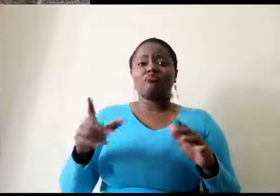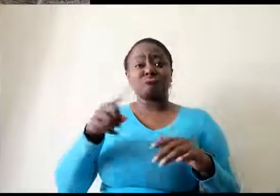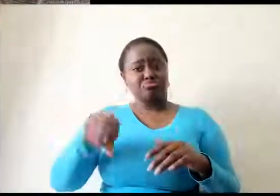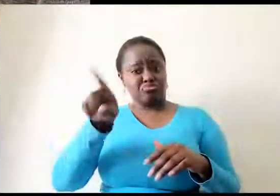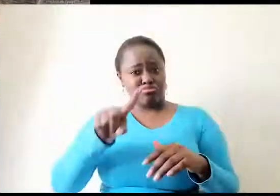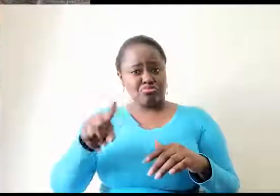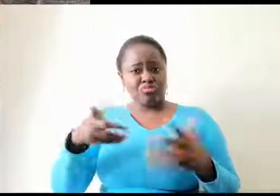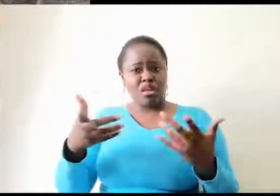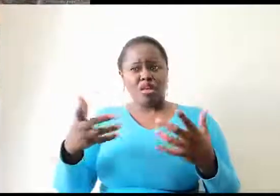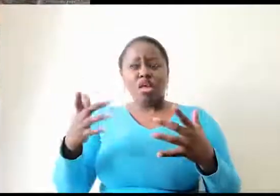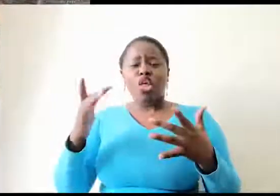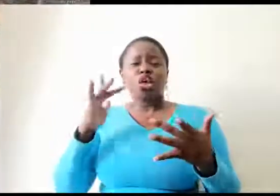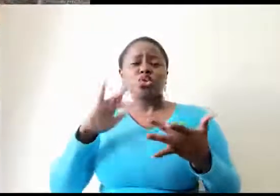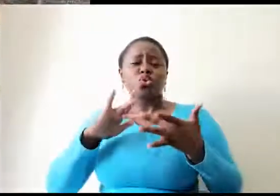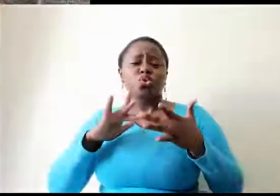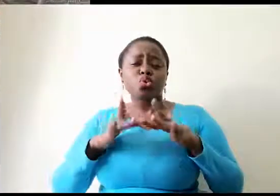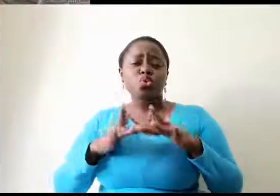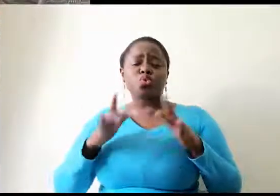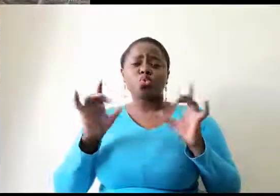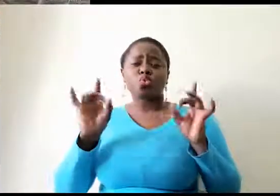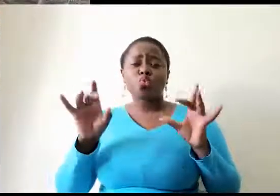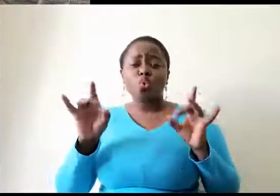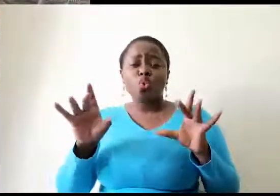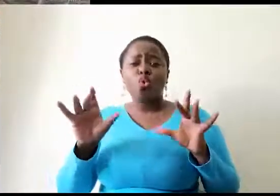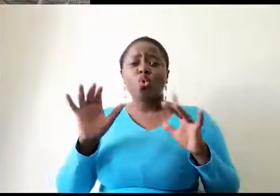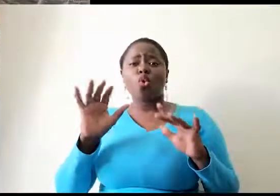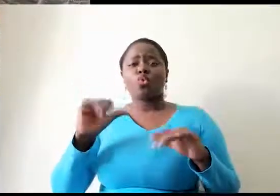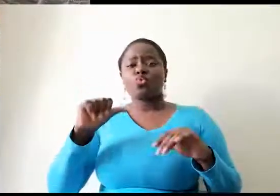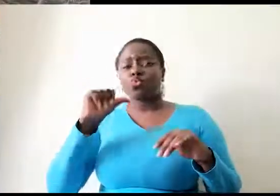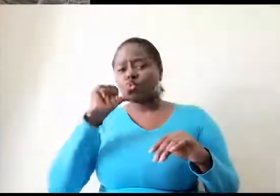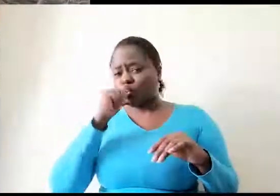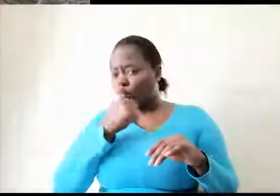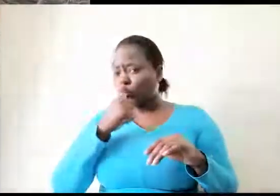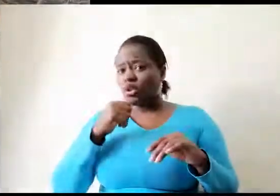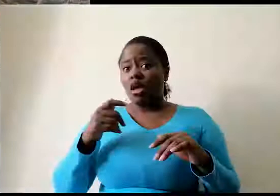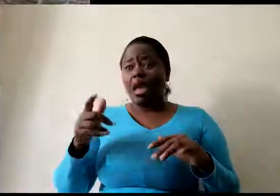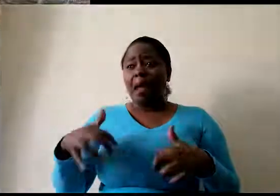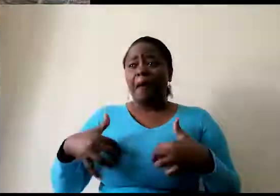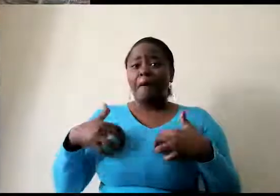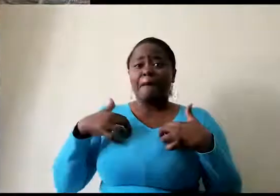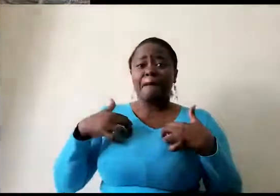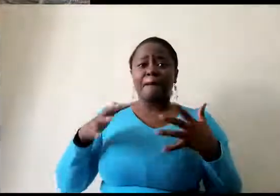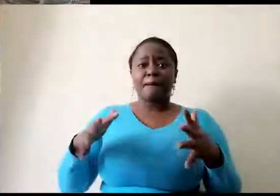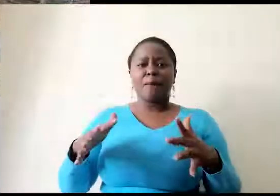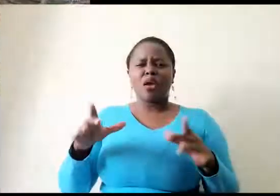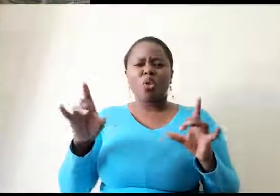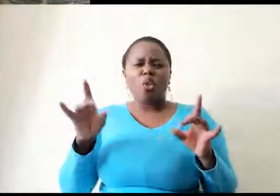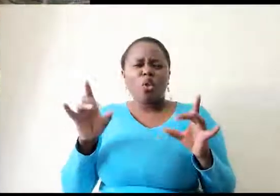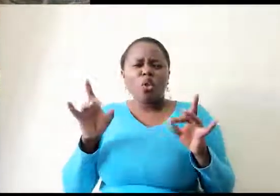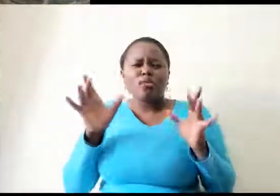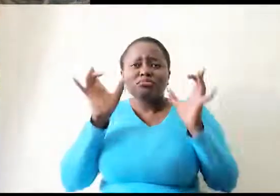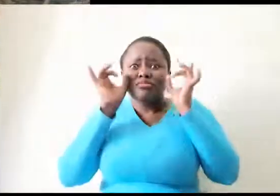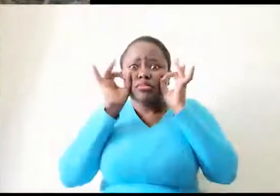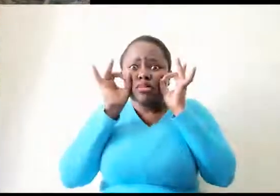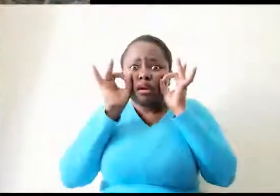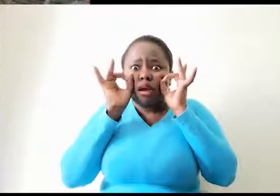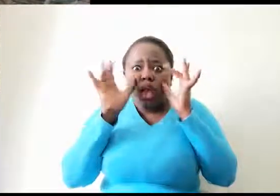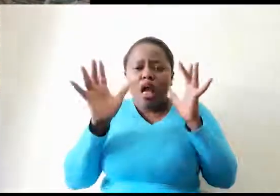Epicuro, no debemos temer al dolor porque cuando Cuando se trata de un dolor muy